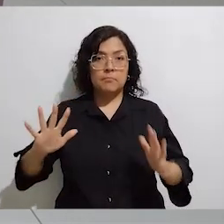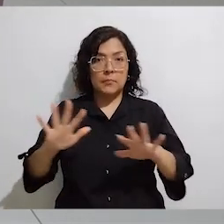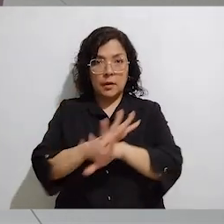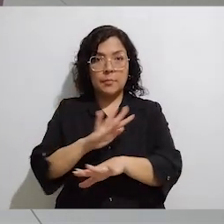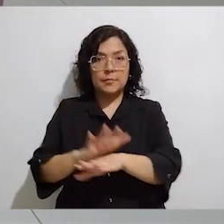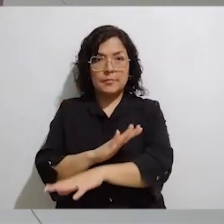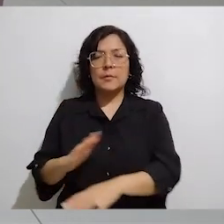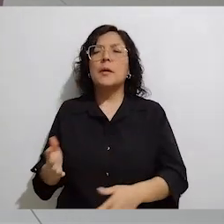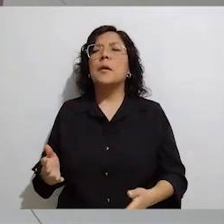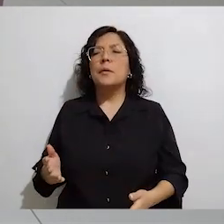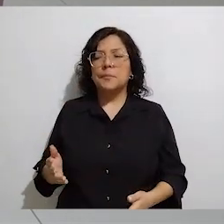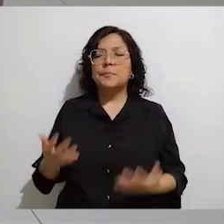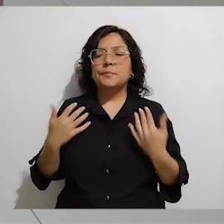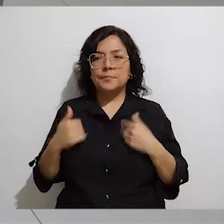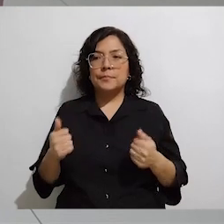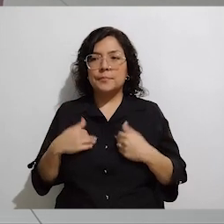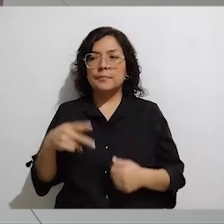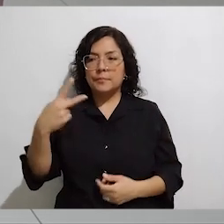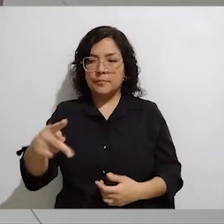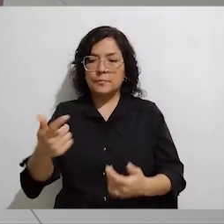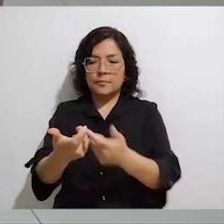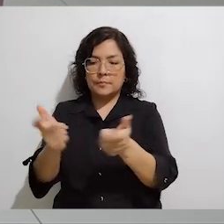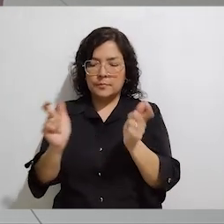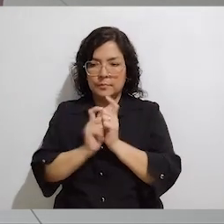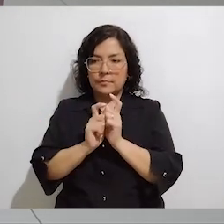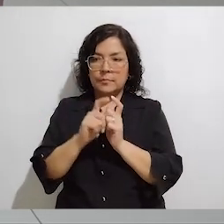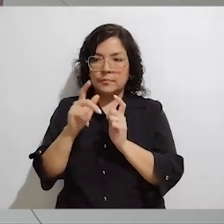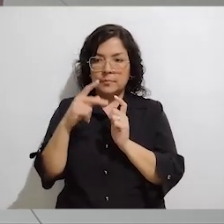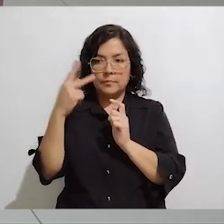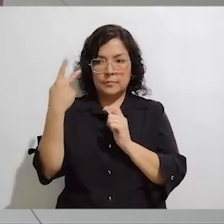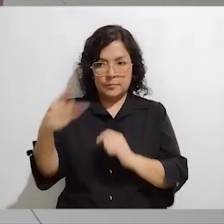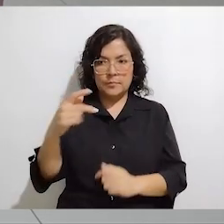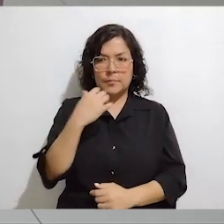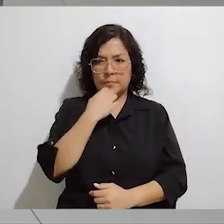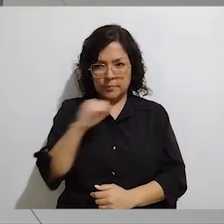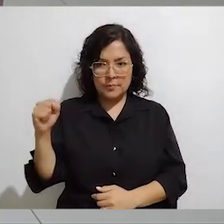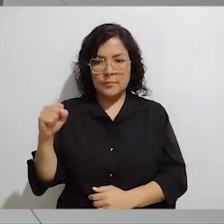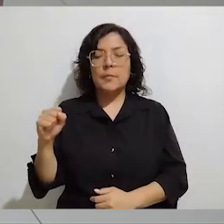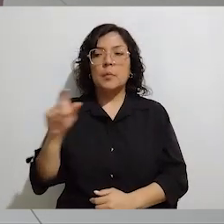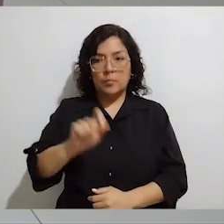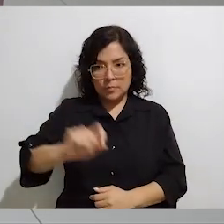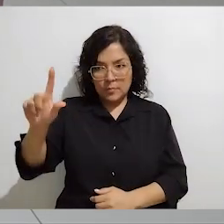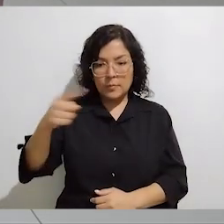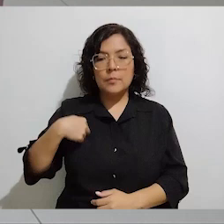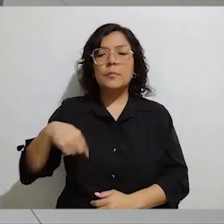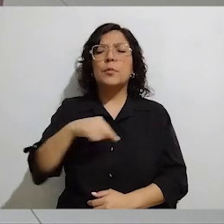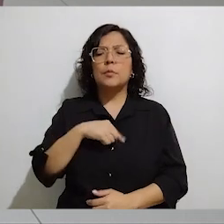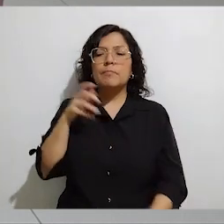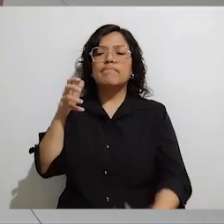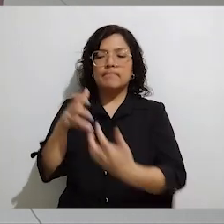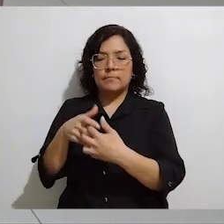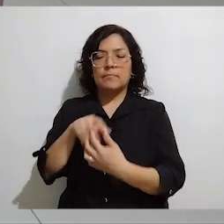personas, ciudadanía de sectores específicos que tienen un conocimiento del tema, pero que bueno, puede ser también presentada por